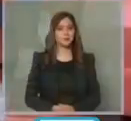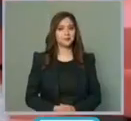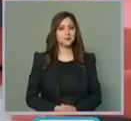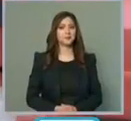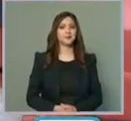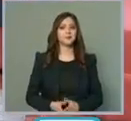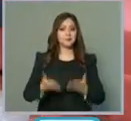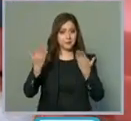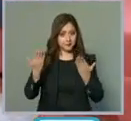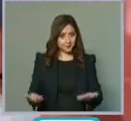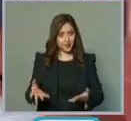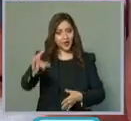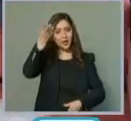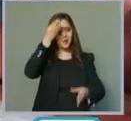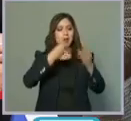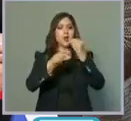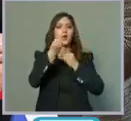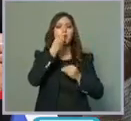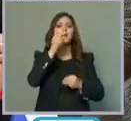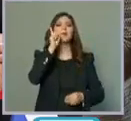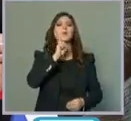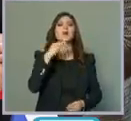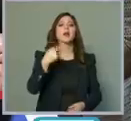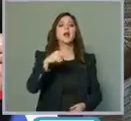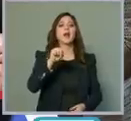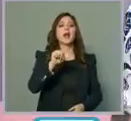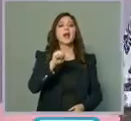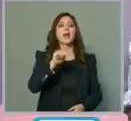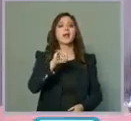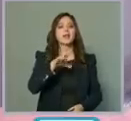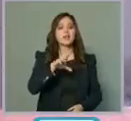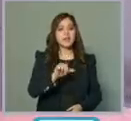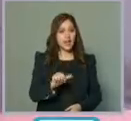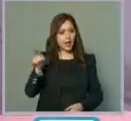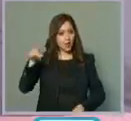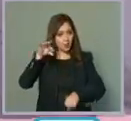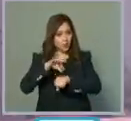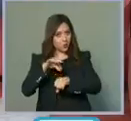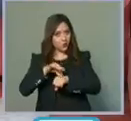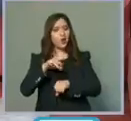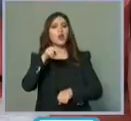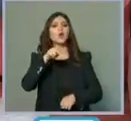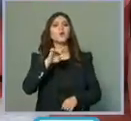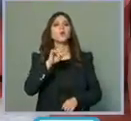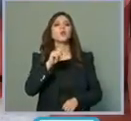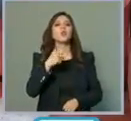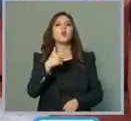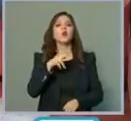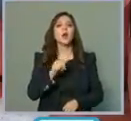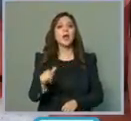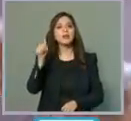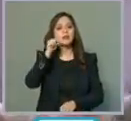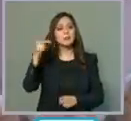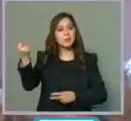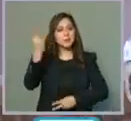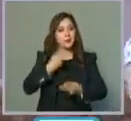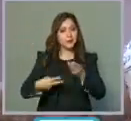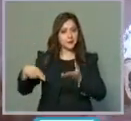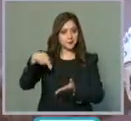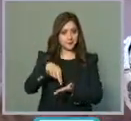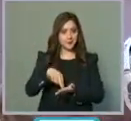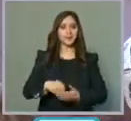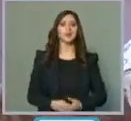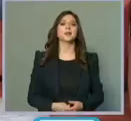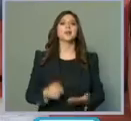ya estamos aquí en Aprender a Comer, mi querida Alicia Ramírez Huerta. ¿Cómo estás? Nuestra nutrióloga de cabecera. Muchas gracias, encantada de estar aquí. Muy buenos